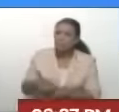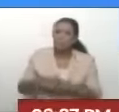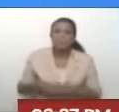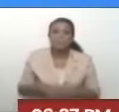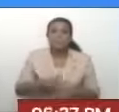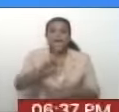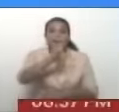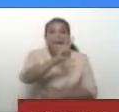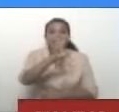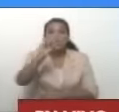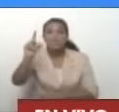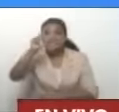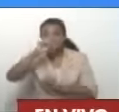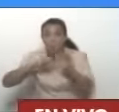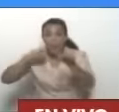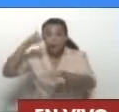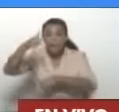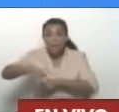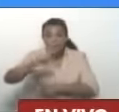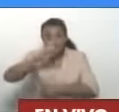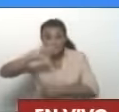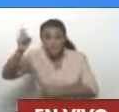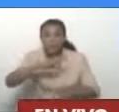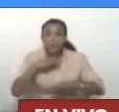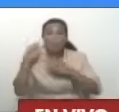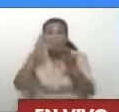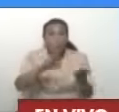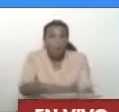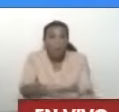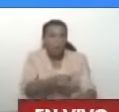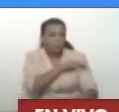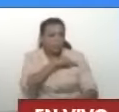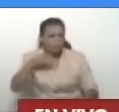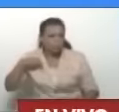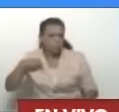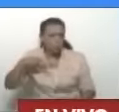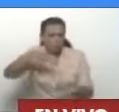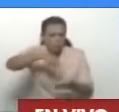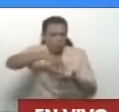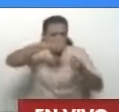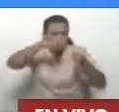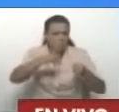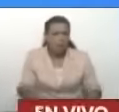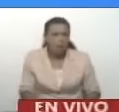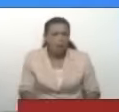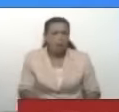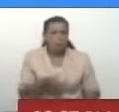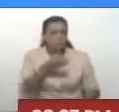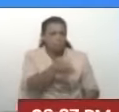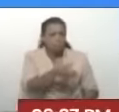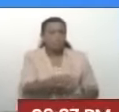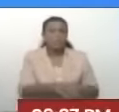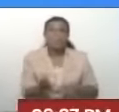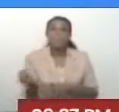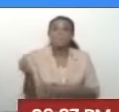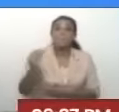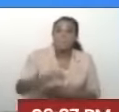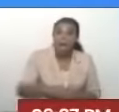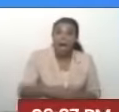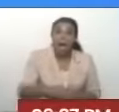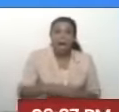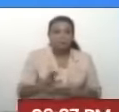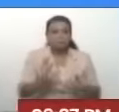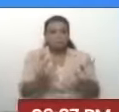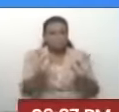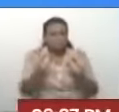sus 200 años de su partida, nosotros con los pies sobre la tierra y además